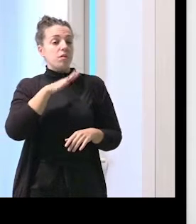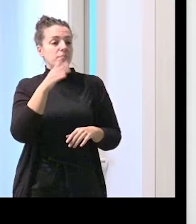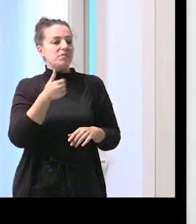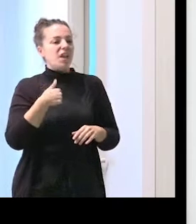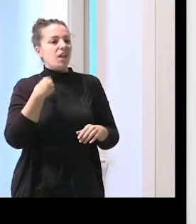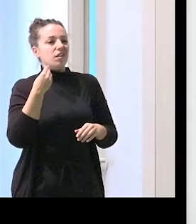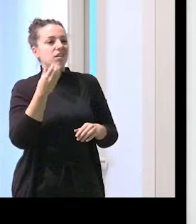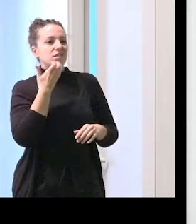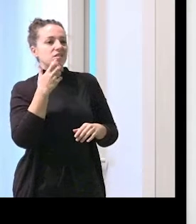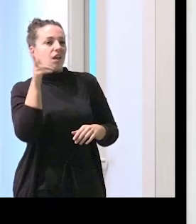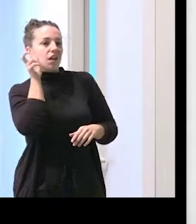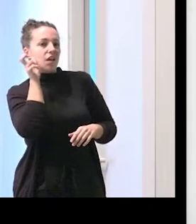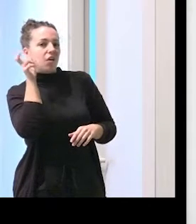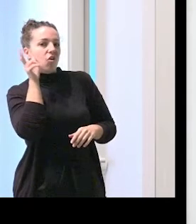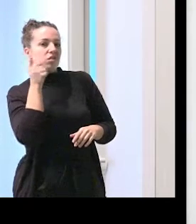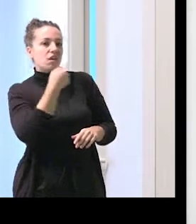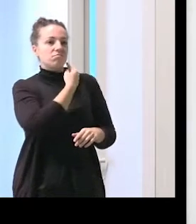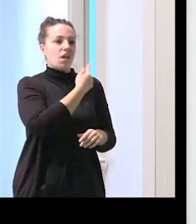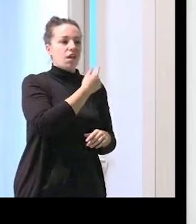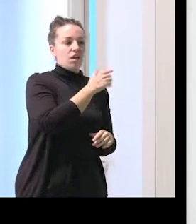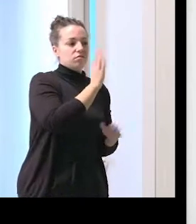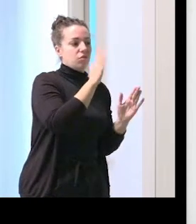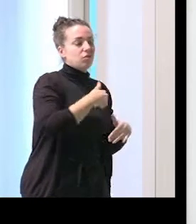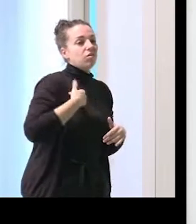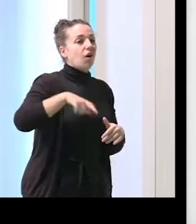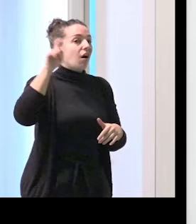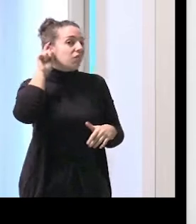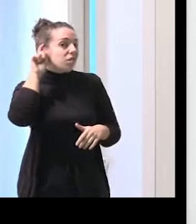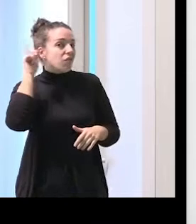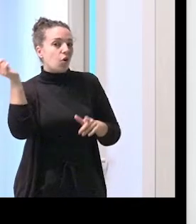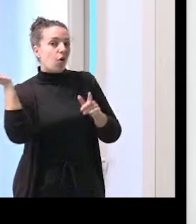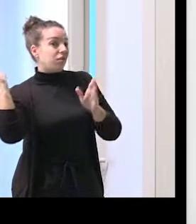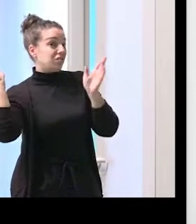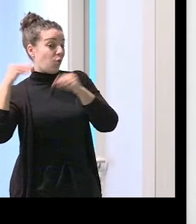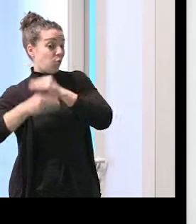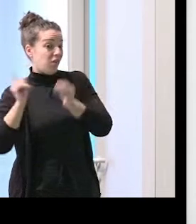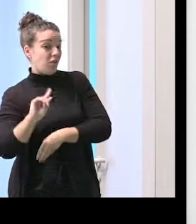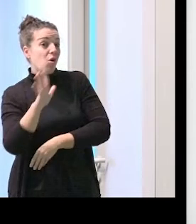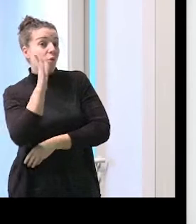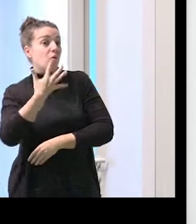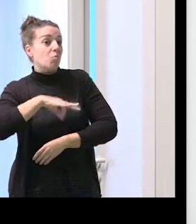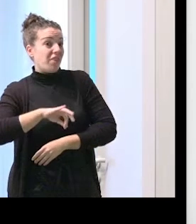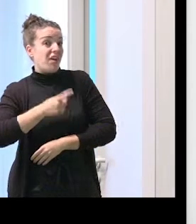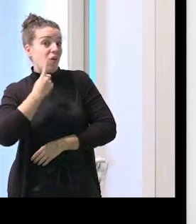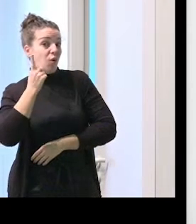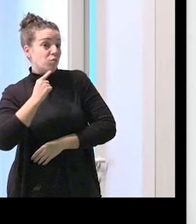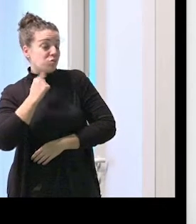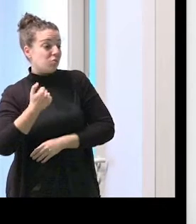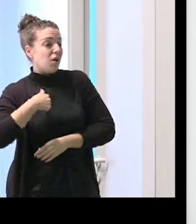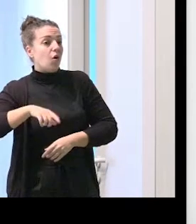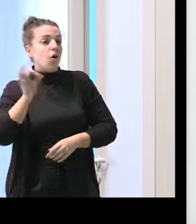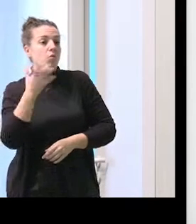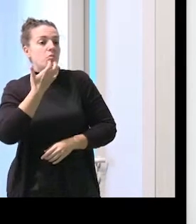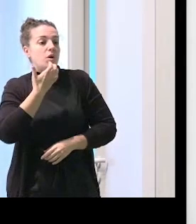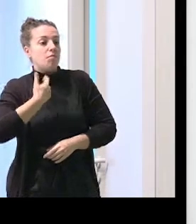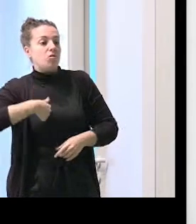el otro oído y eso no es cierto. Lo mismo que te dicen, no me pongo el audífono, no vaya a ser que me acostumbre o no me pongo las gafas. Hay una creencia